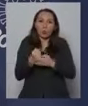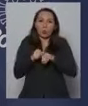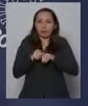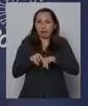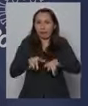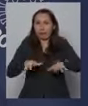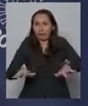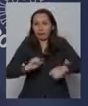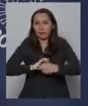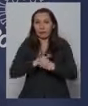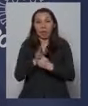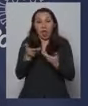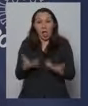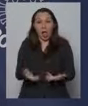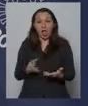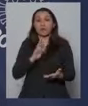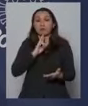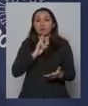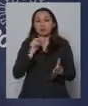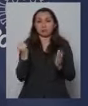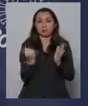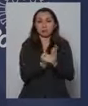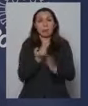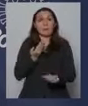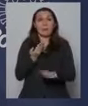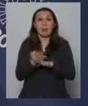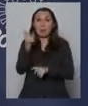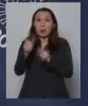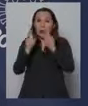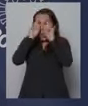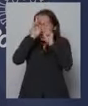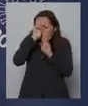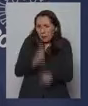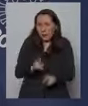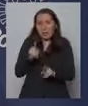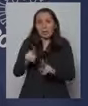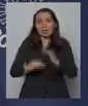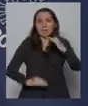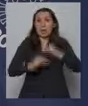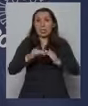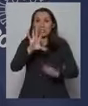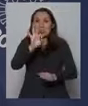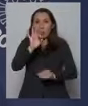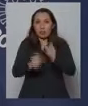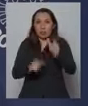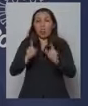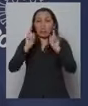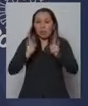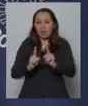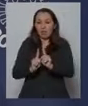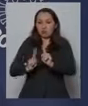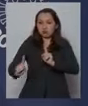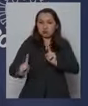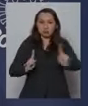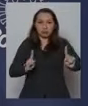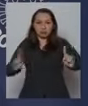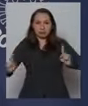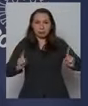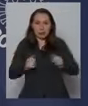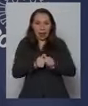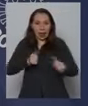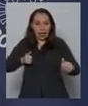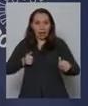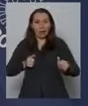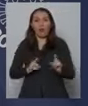virus. Hoy día tenemos la resolución, exigimos que las personas respeten esa resolución, que mantengan el distanciamiento social,